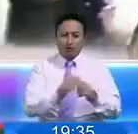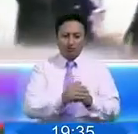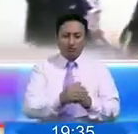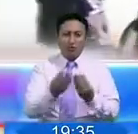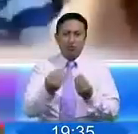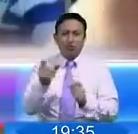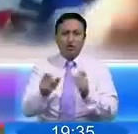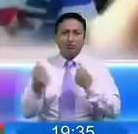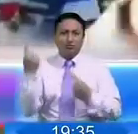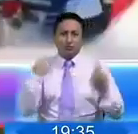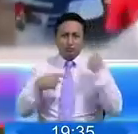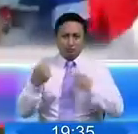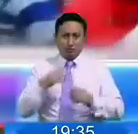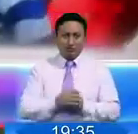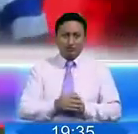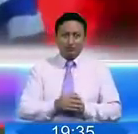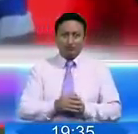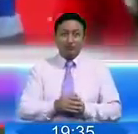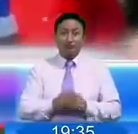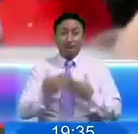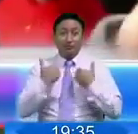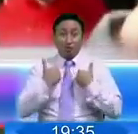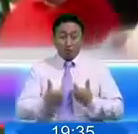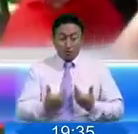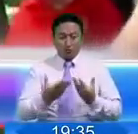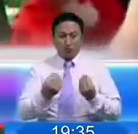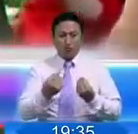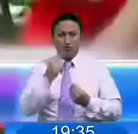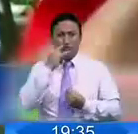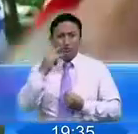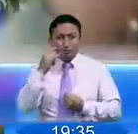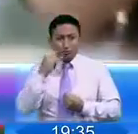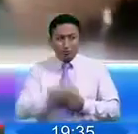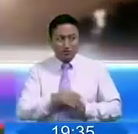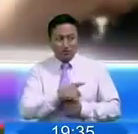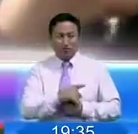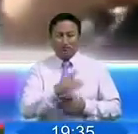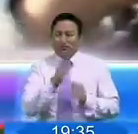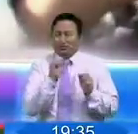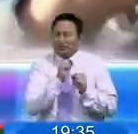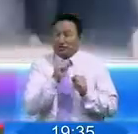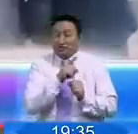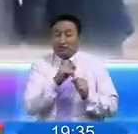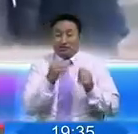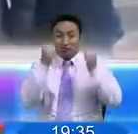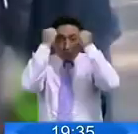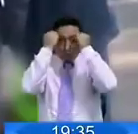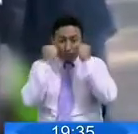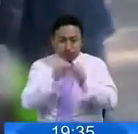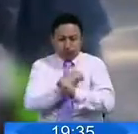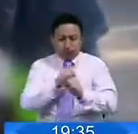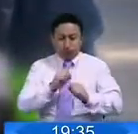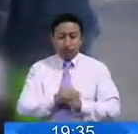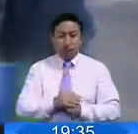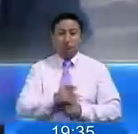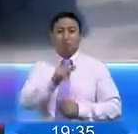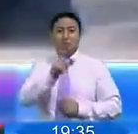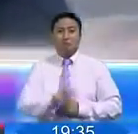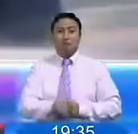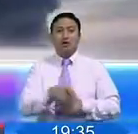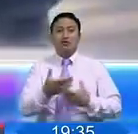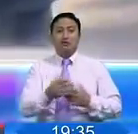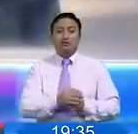de heridos. Hay un montón de cadáveres, cadáveres de niños. Es un verdadero acto terrorista. El agresor habría utilizado